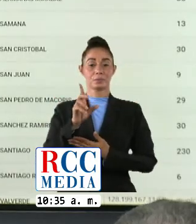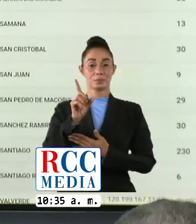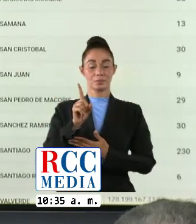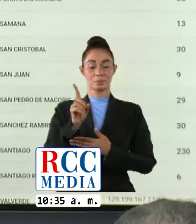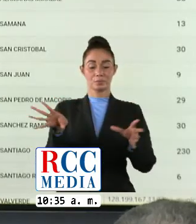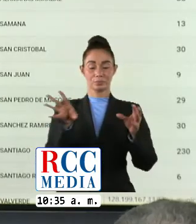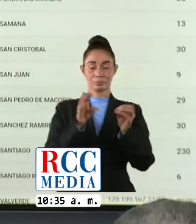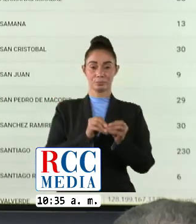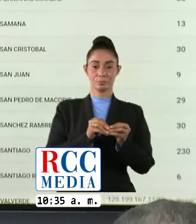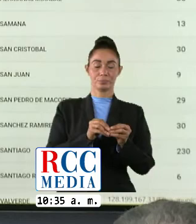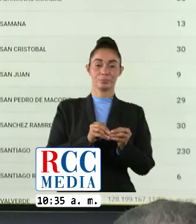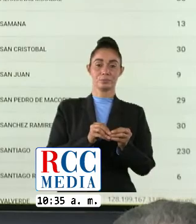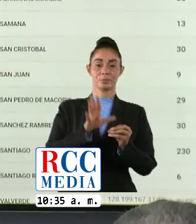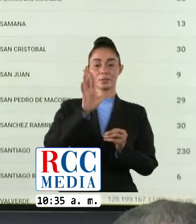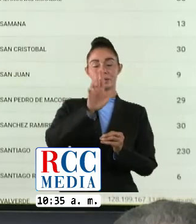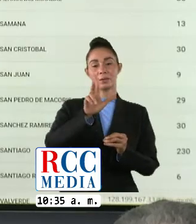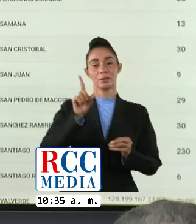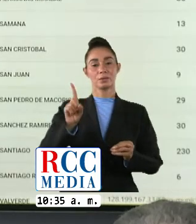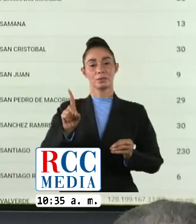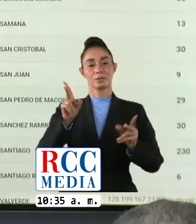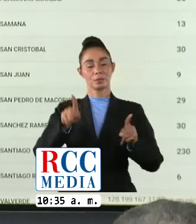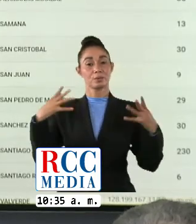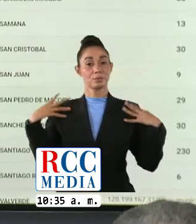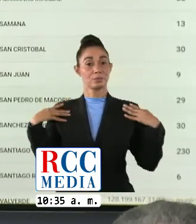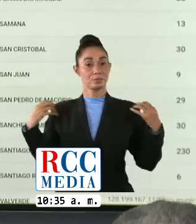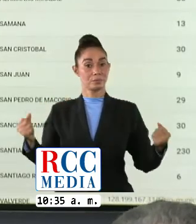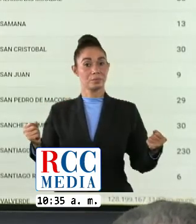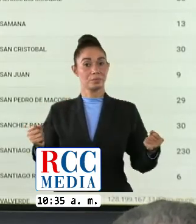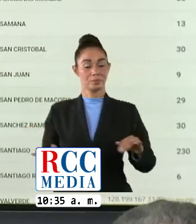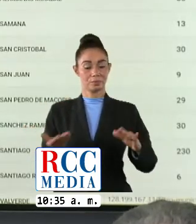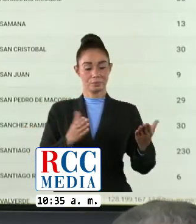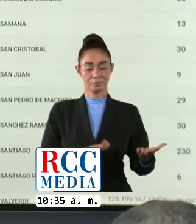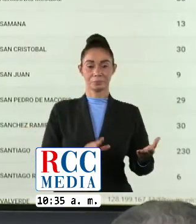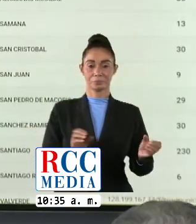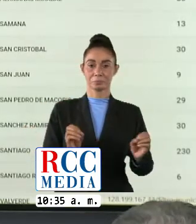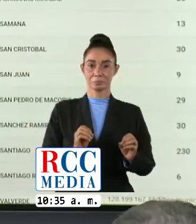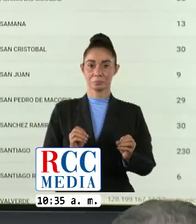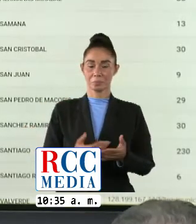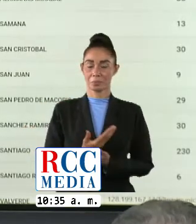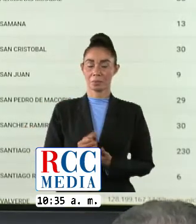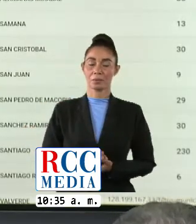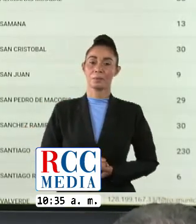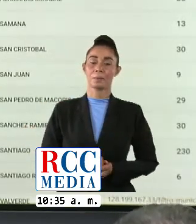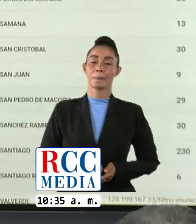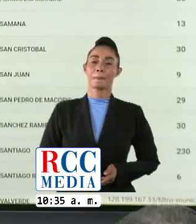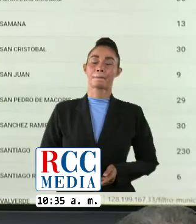261 acumulados, 51 recuperados, 0 casos nuevos.